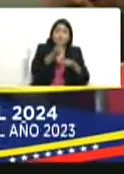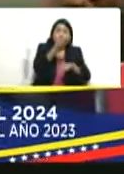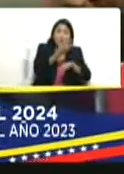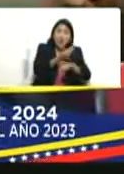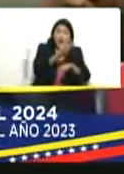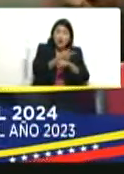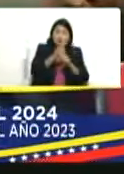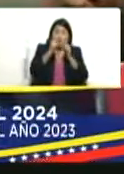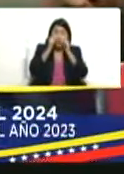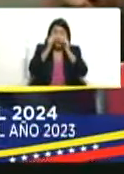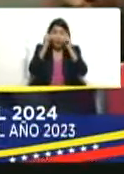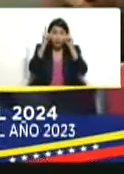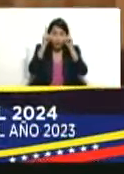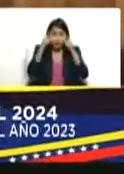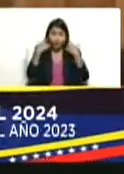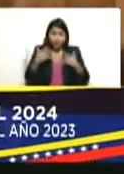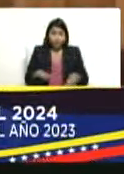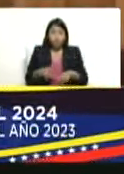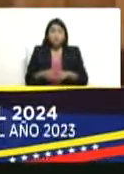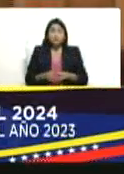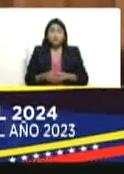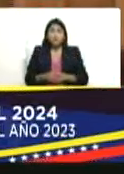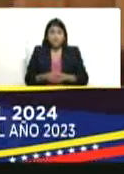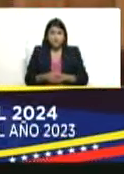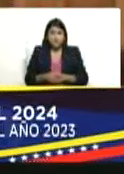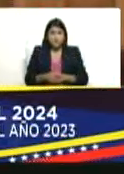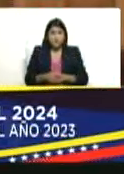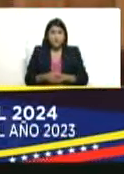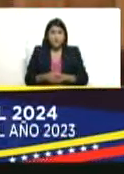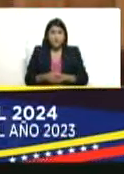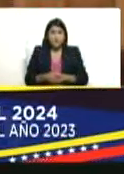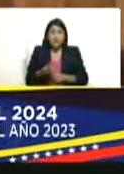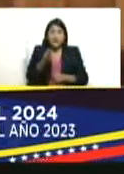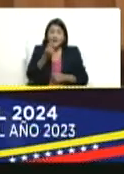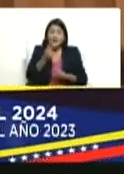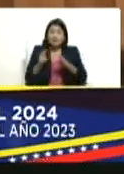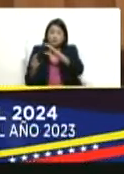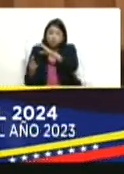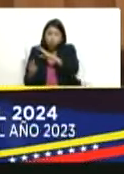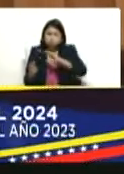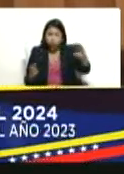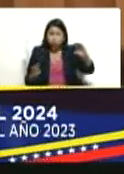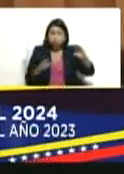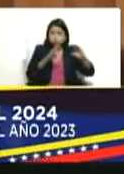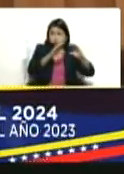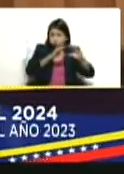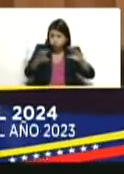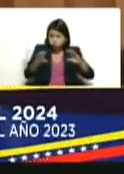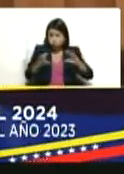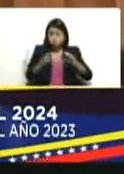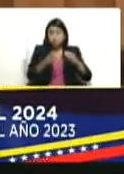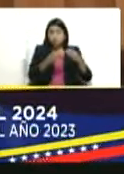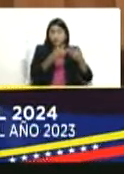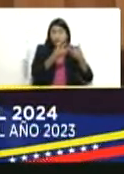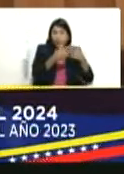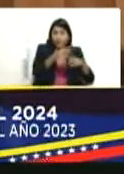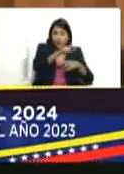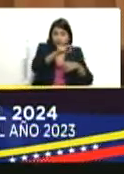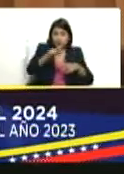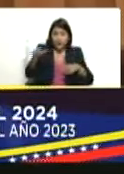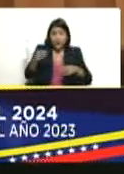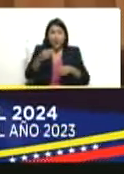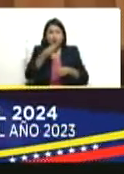Impresionante la platica que van a meter importantísimos productores de